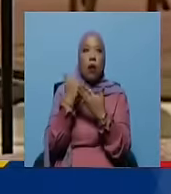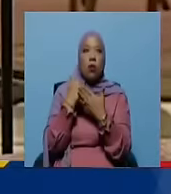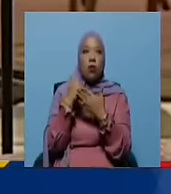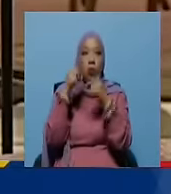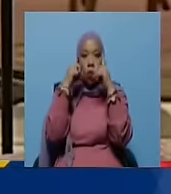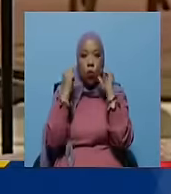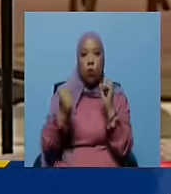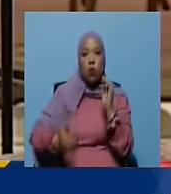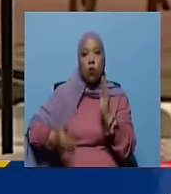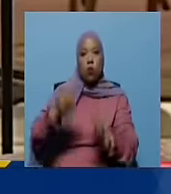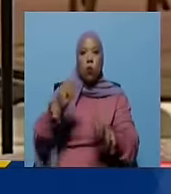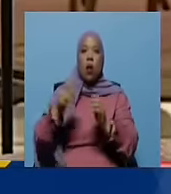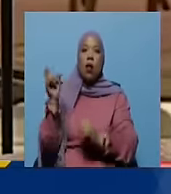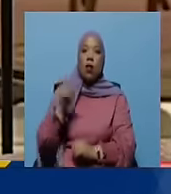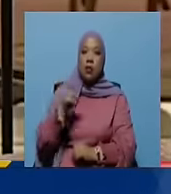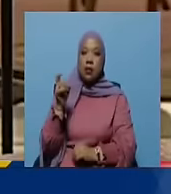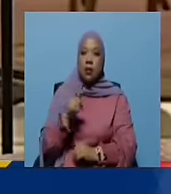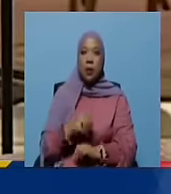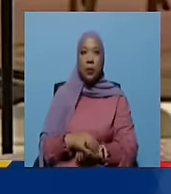inteligencia artificial si es necesario.